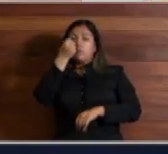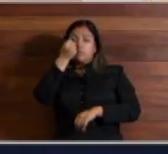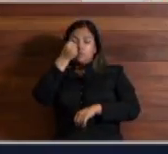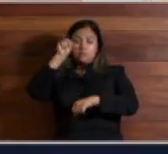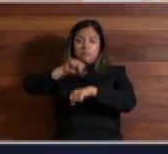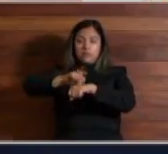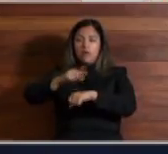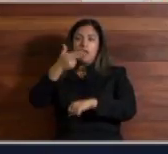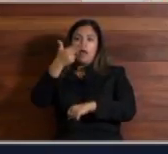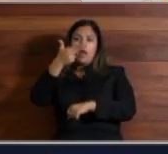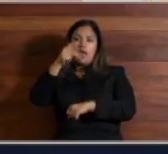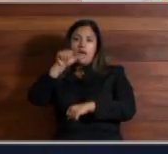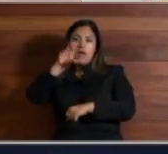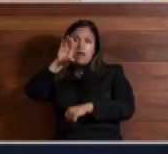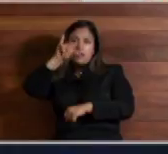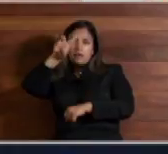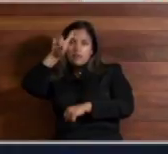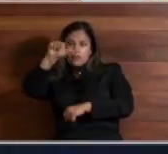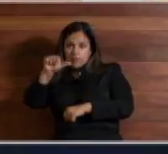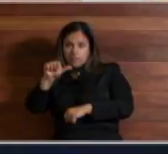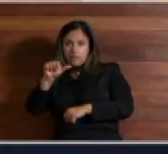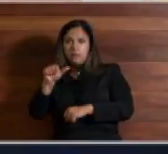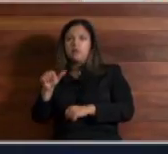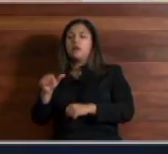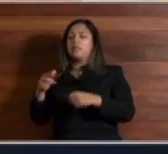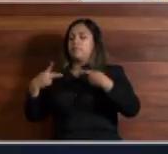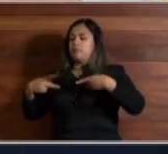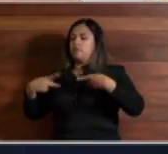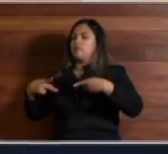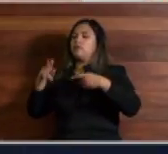Meade, y hay 16 encargados de despacho.